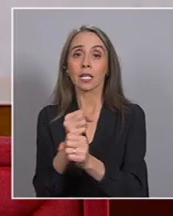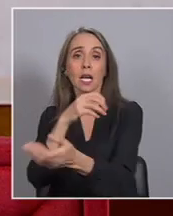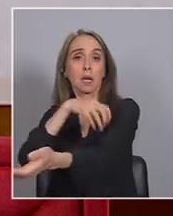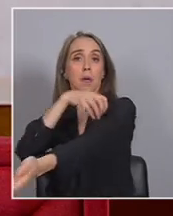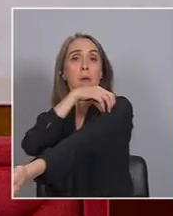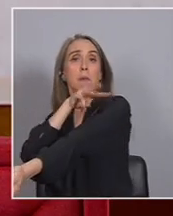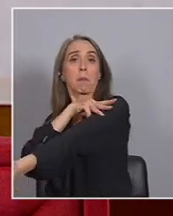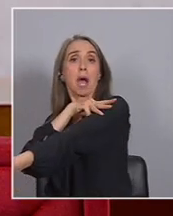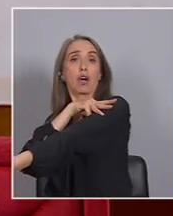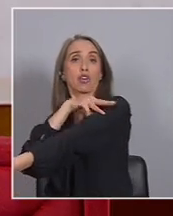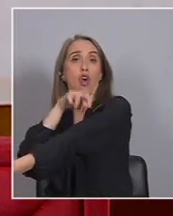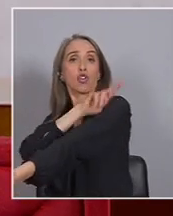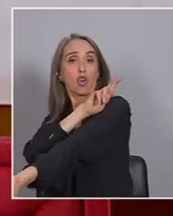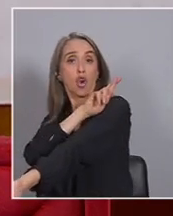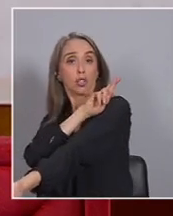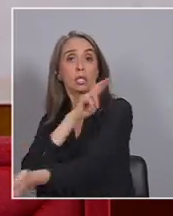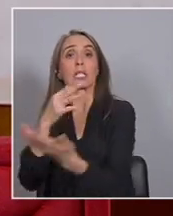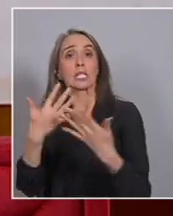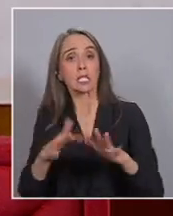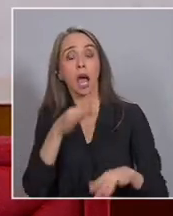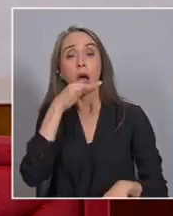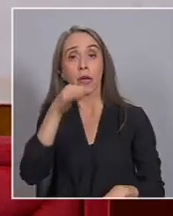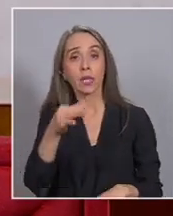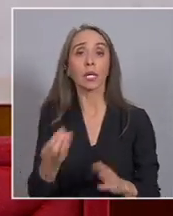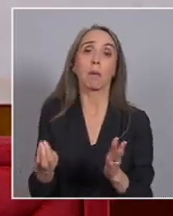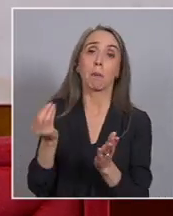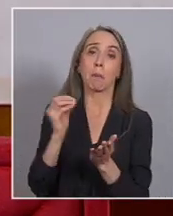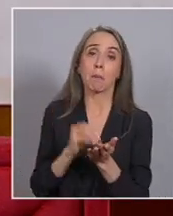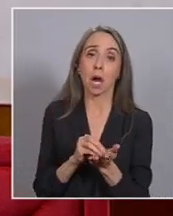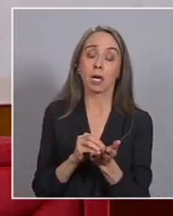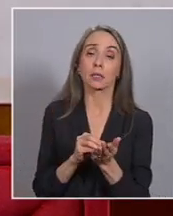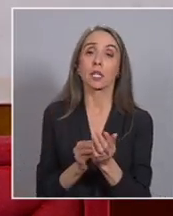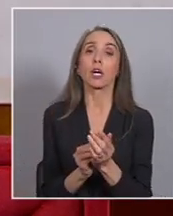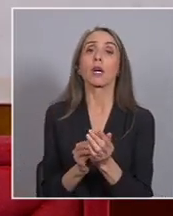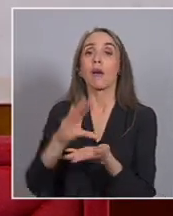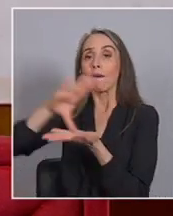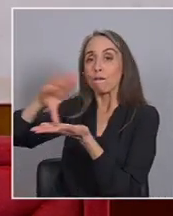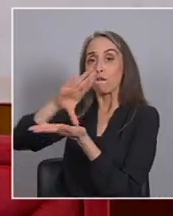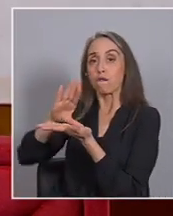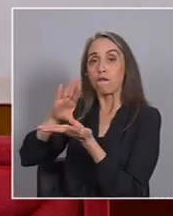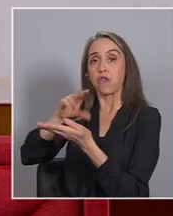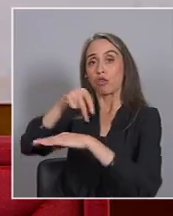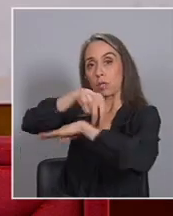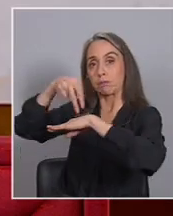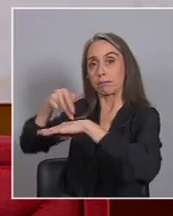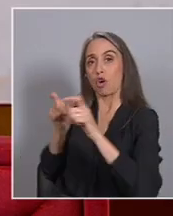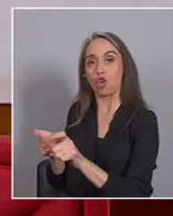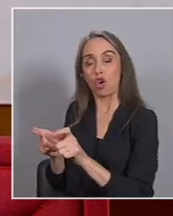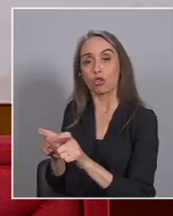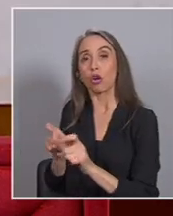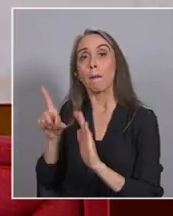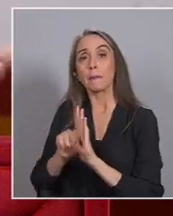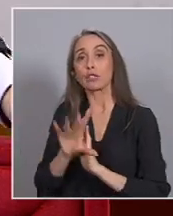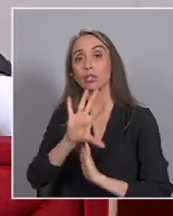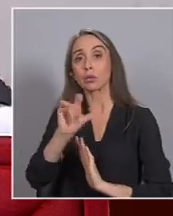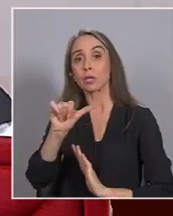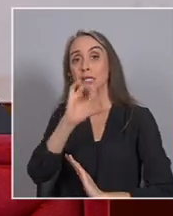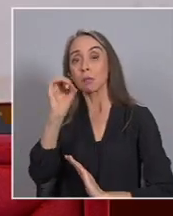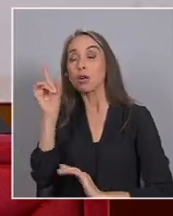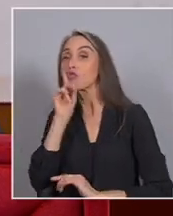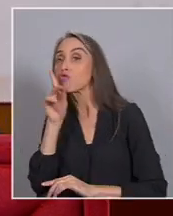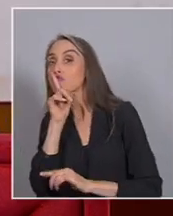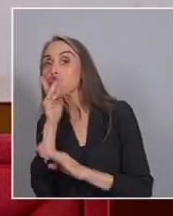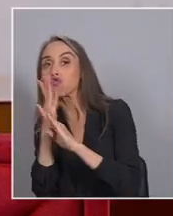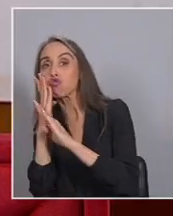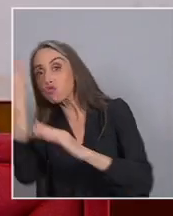norte. Como señalé anteriormente, reforzamos el control de la frontera, disminuimos en un 56% los ingresos irregulares